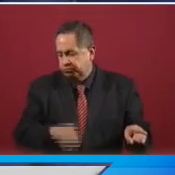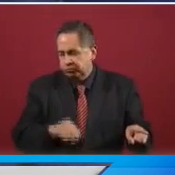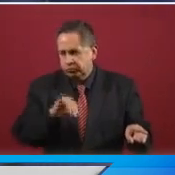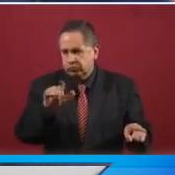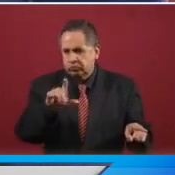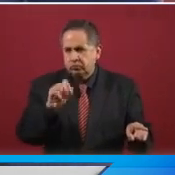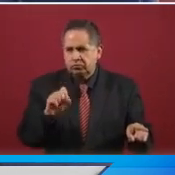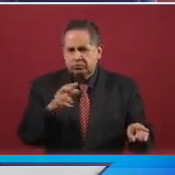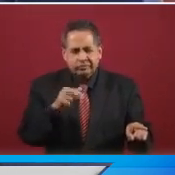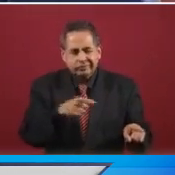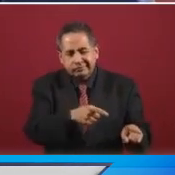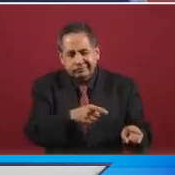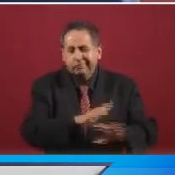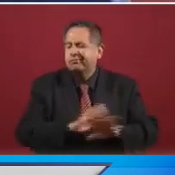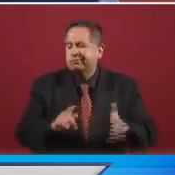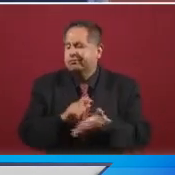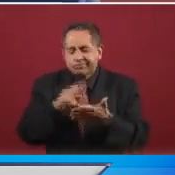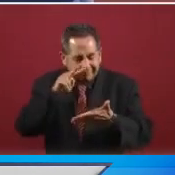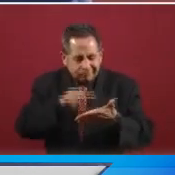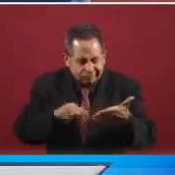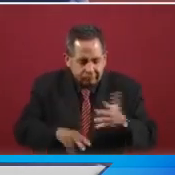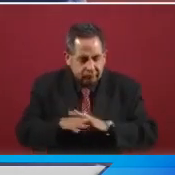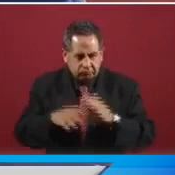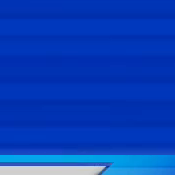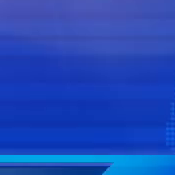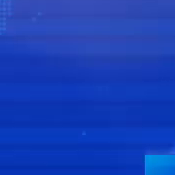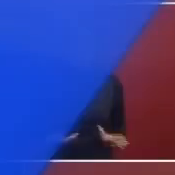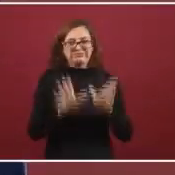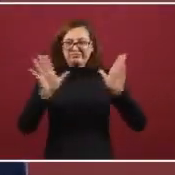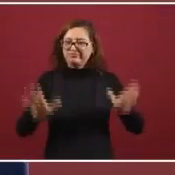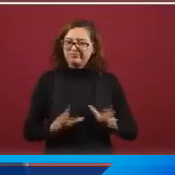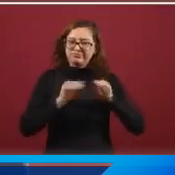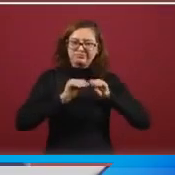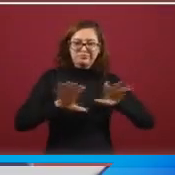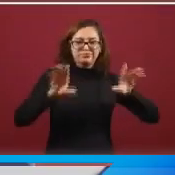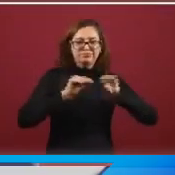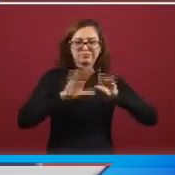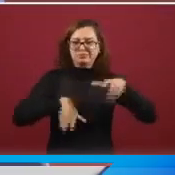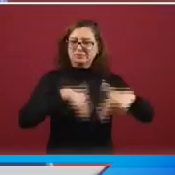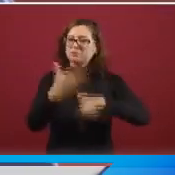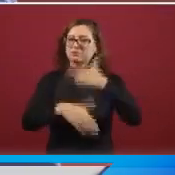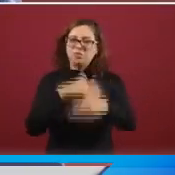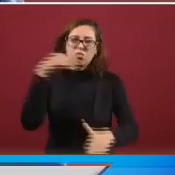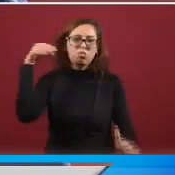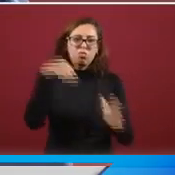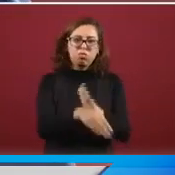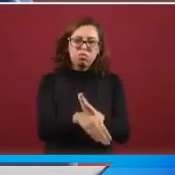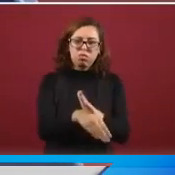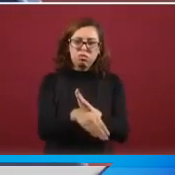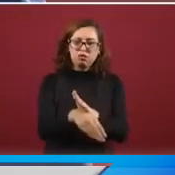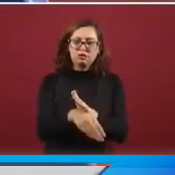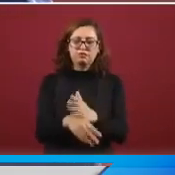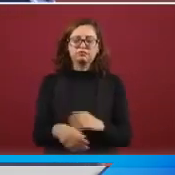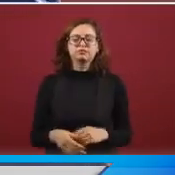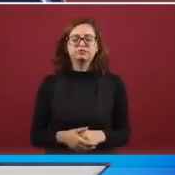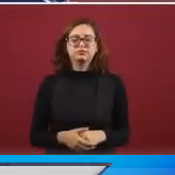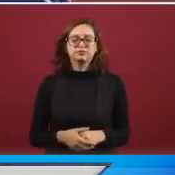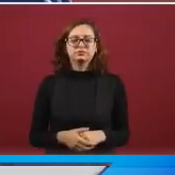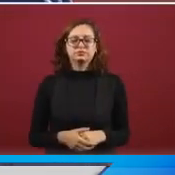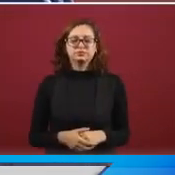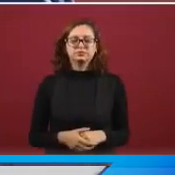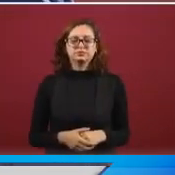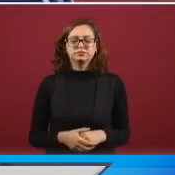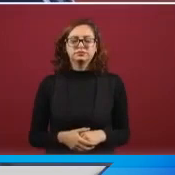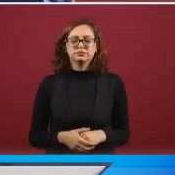don Julio Scherer, al que admiraba mucho. Fertinal y Salinas Pliego. Se realiza una revisión sobre